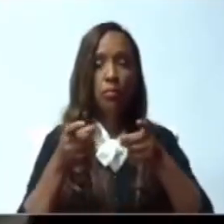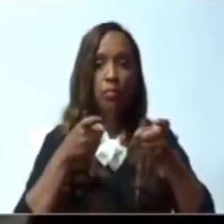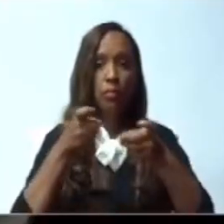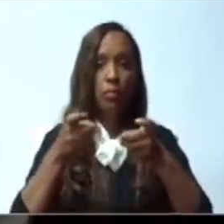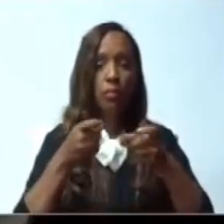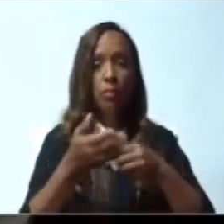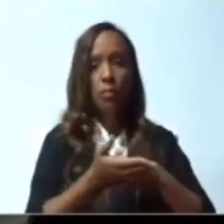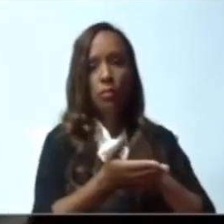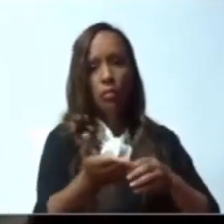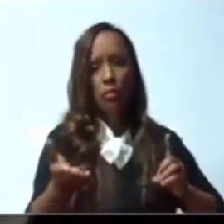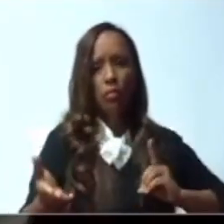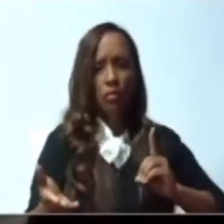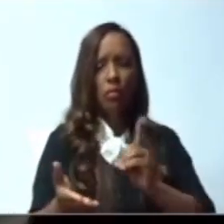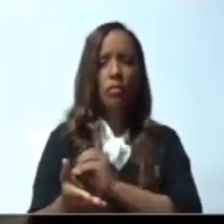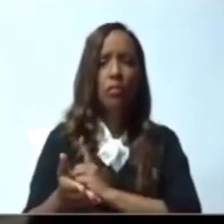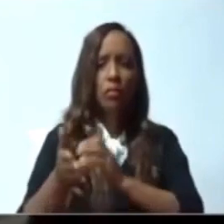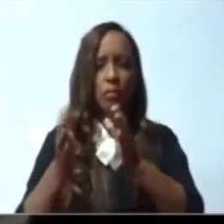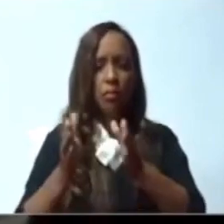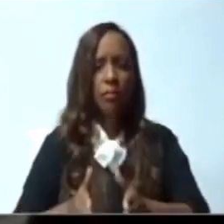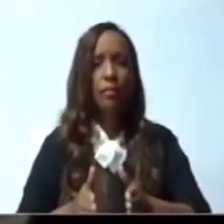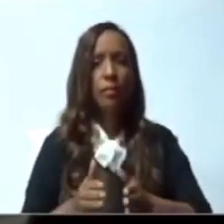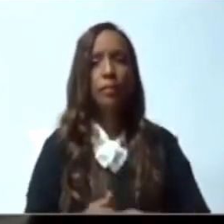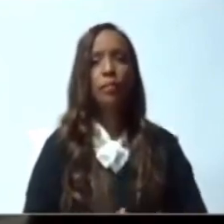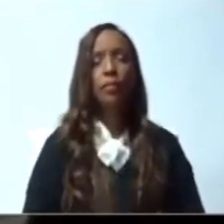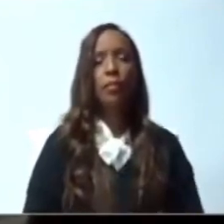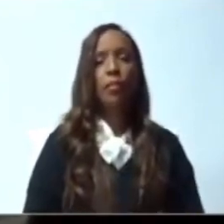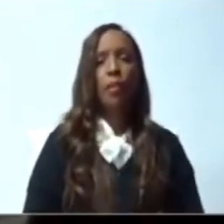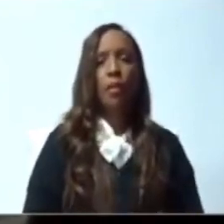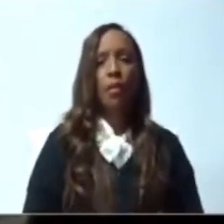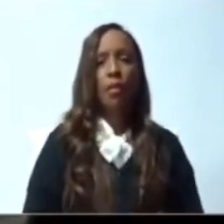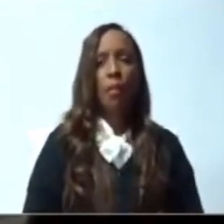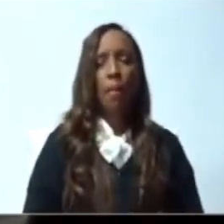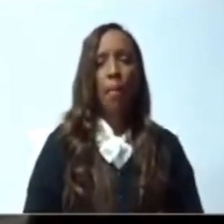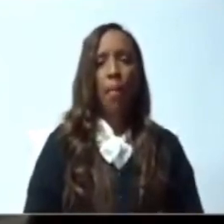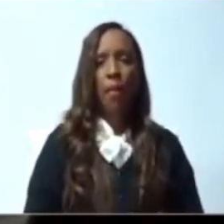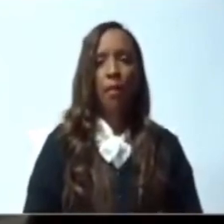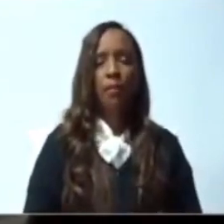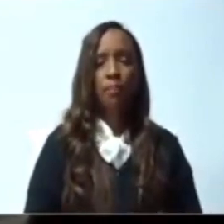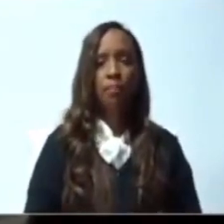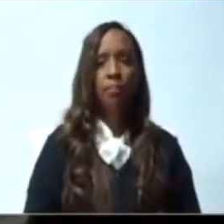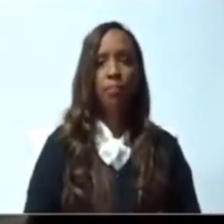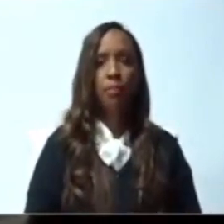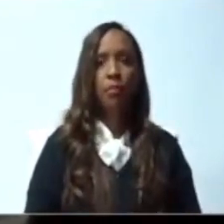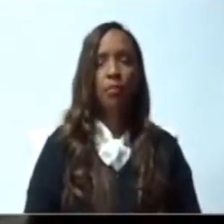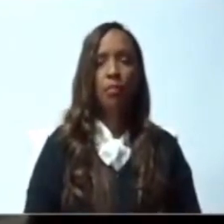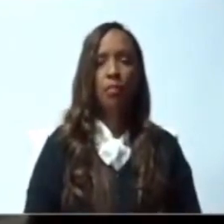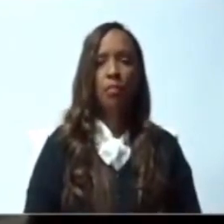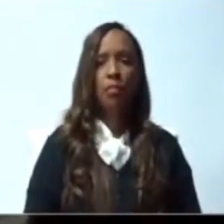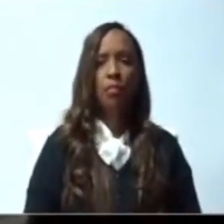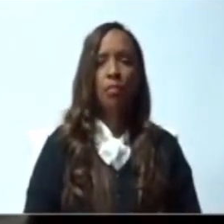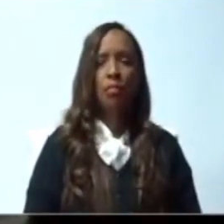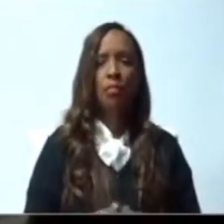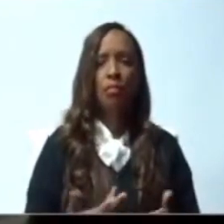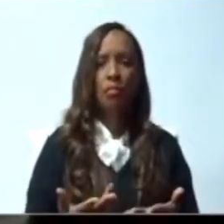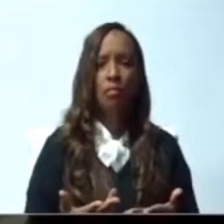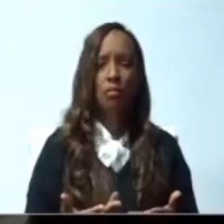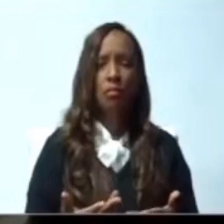silencio a la memoria, en memoria de la muerte de un gran amigo,